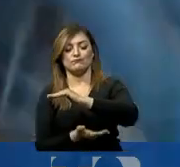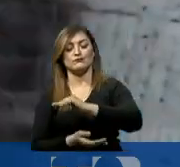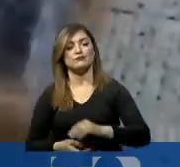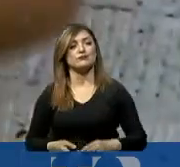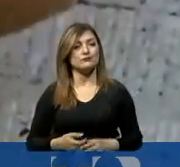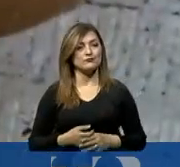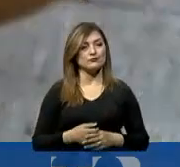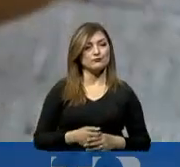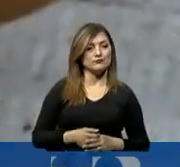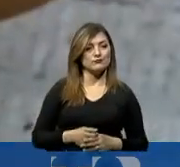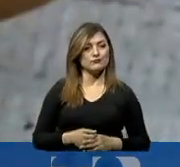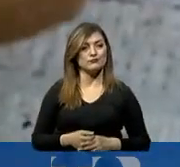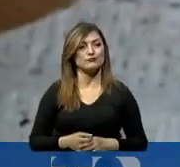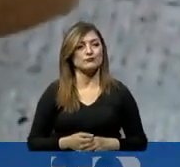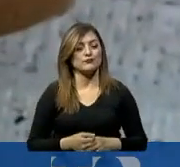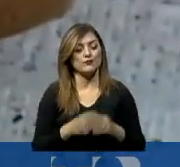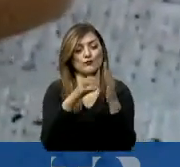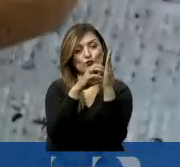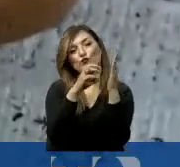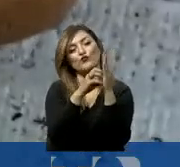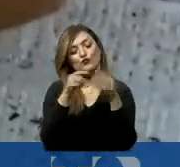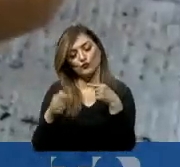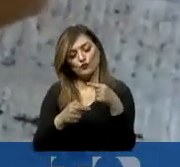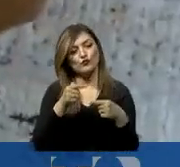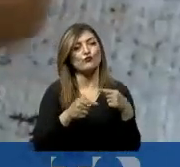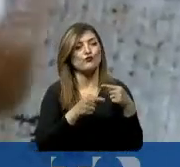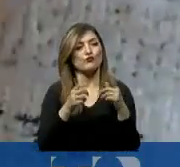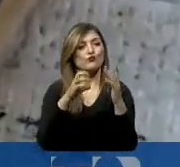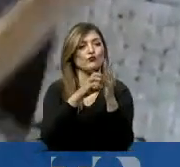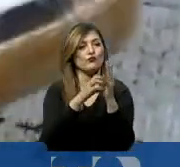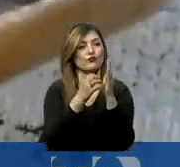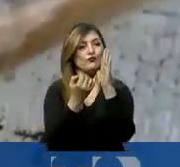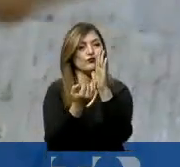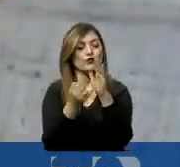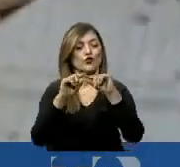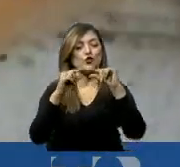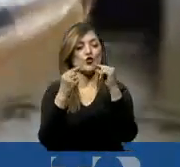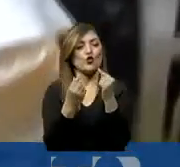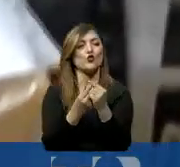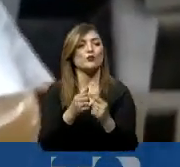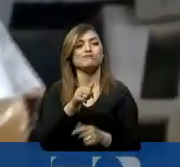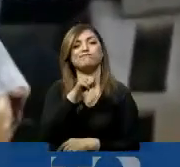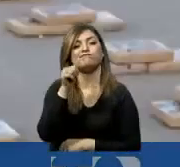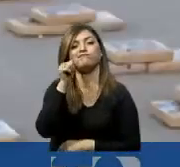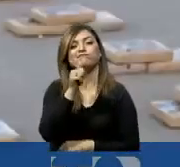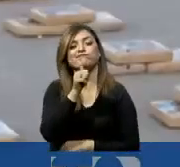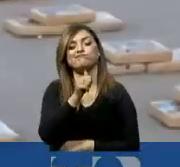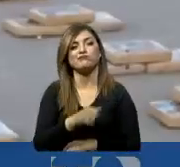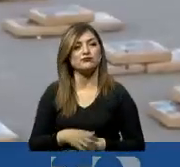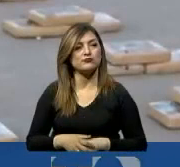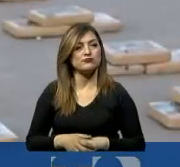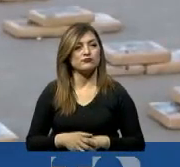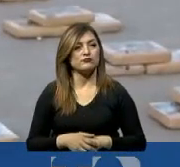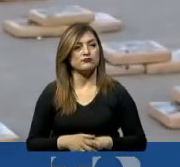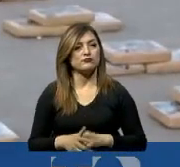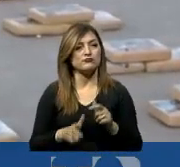vehículo. Los bloques tienen un logotipo y los empaques una figura que identifica al grupo delictivo al cual pertenece, quienes